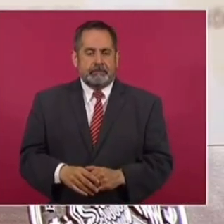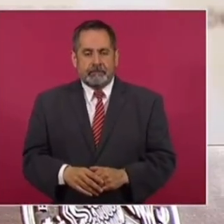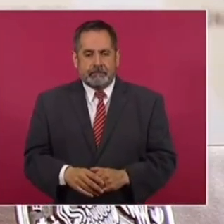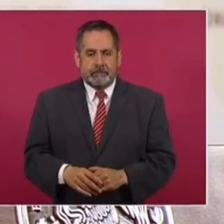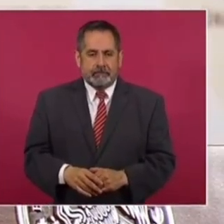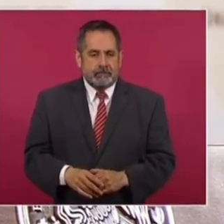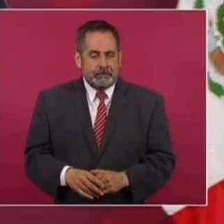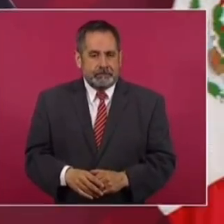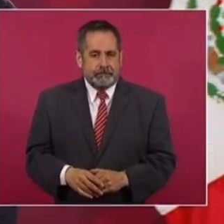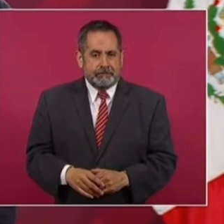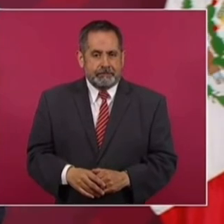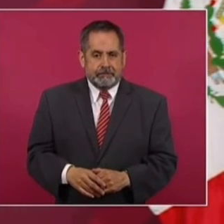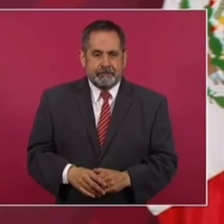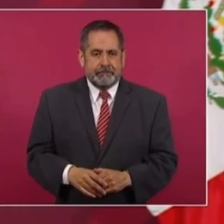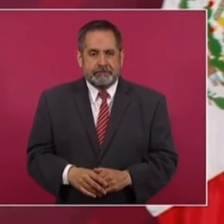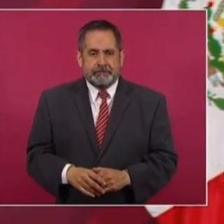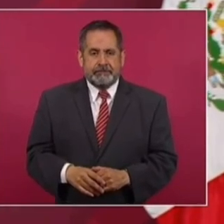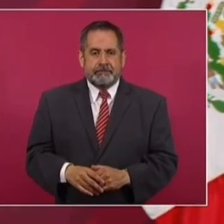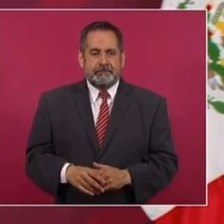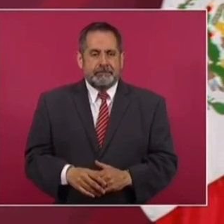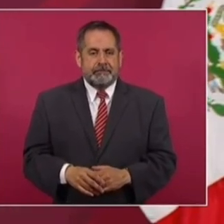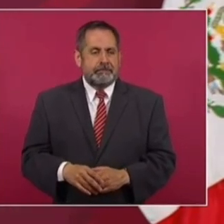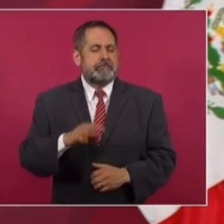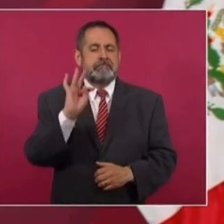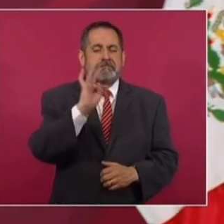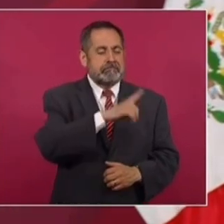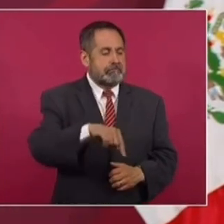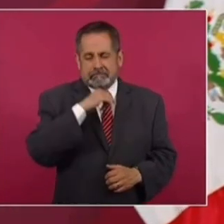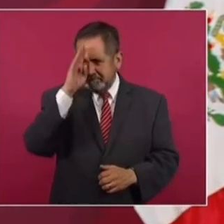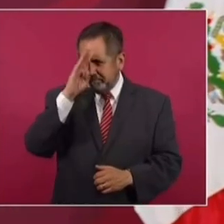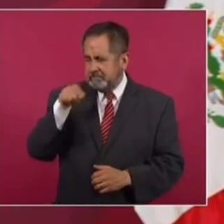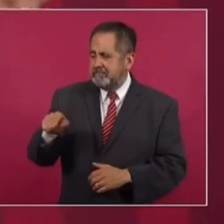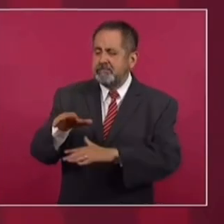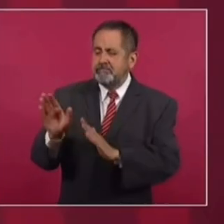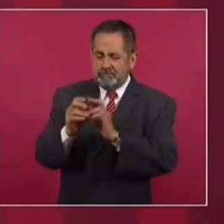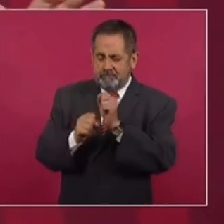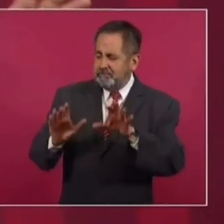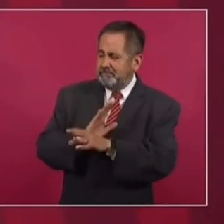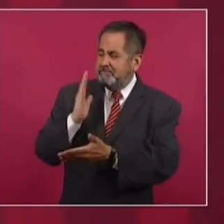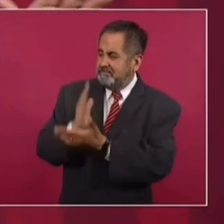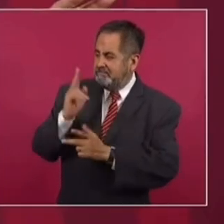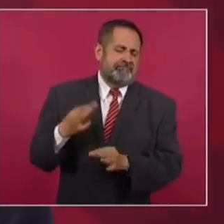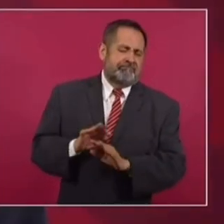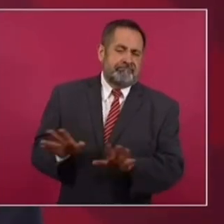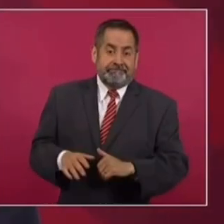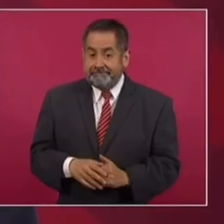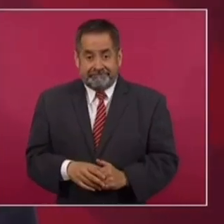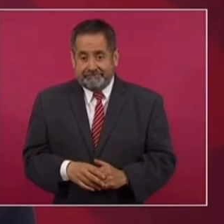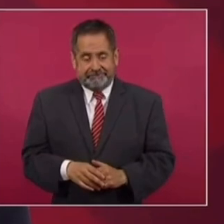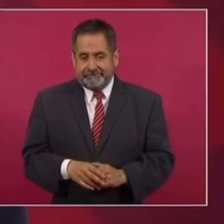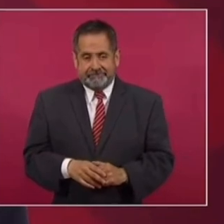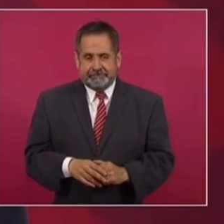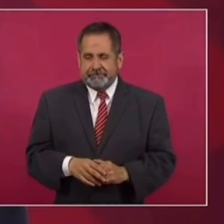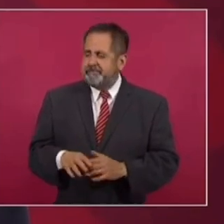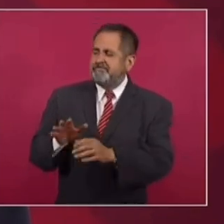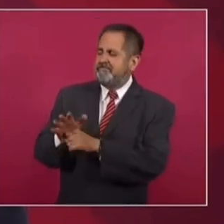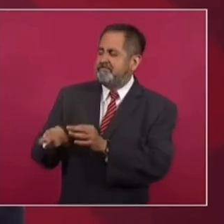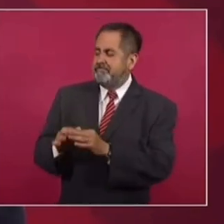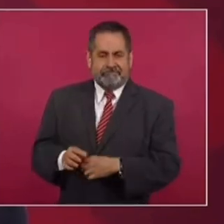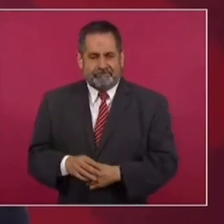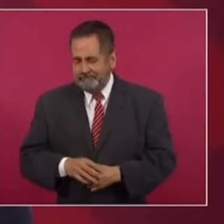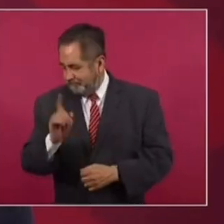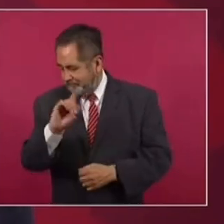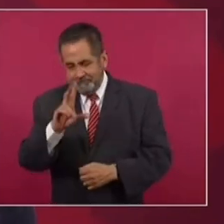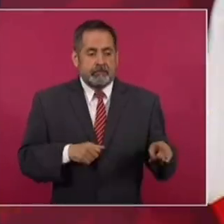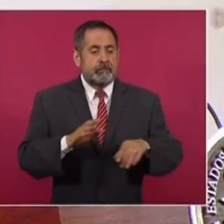que esté bloqueando la reforma constitucional ya con eso estaba resuelto no